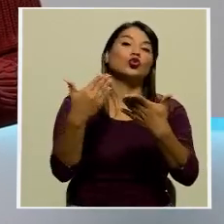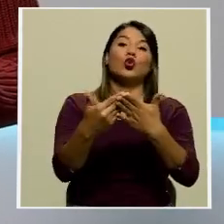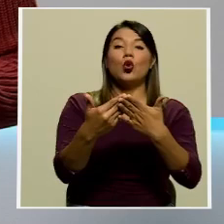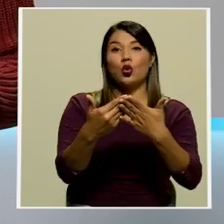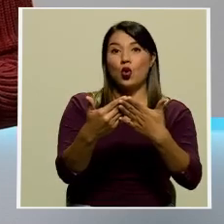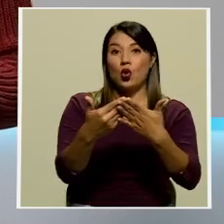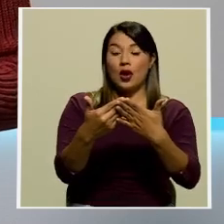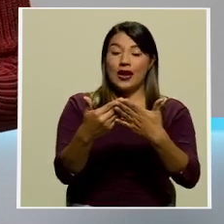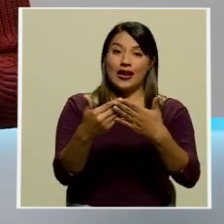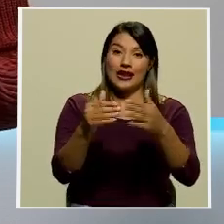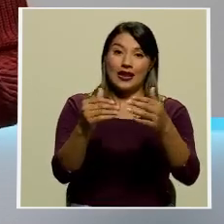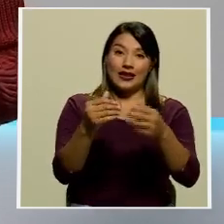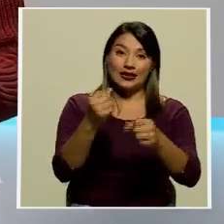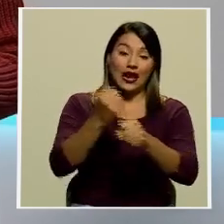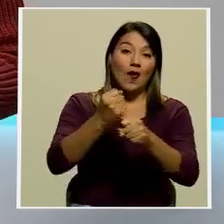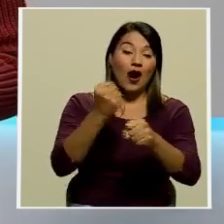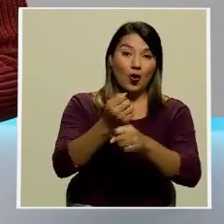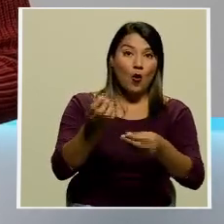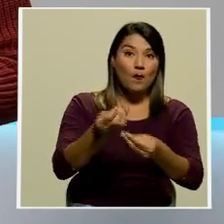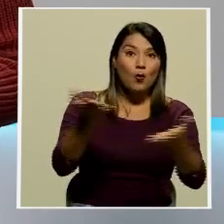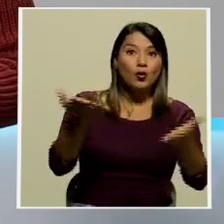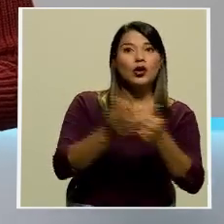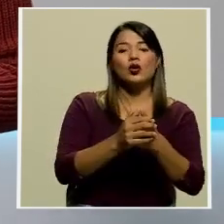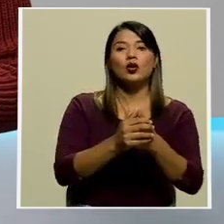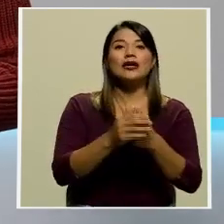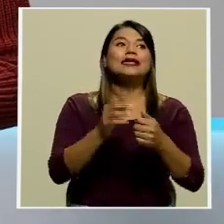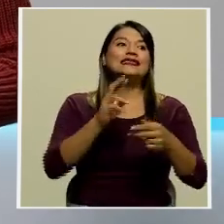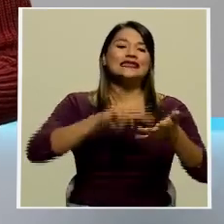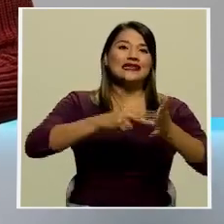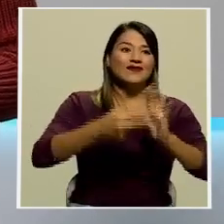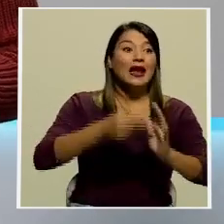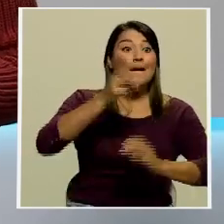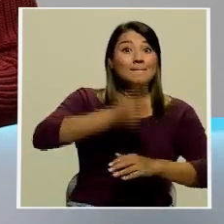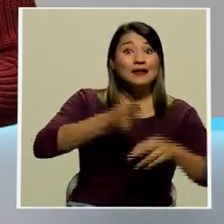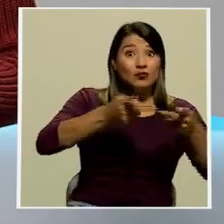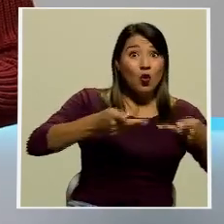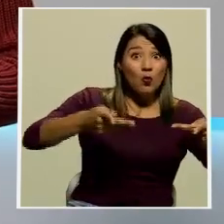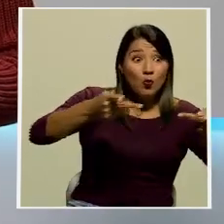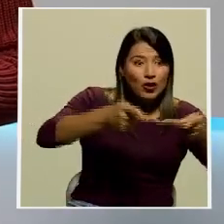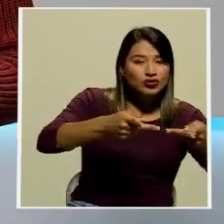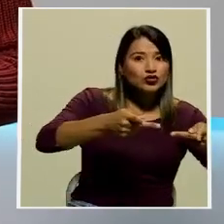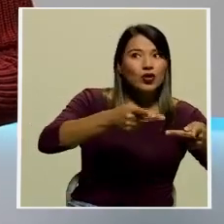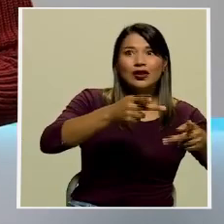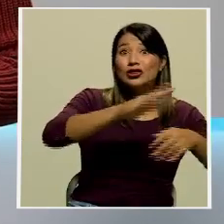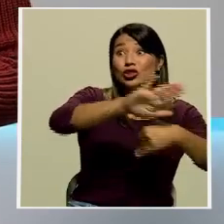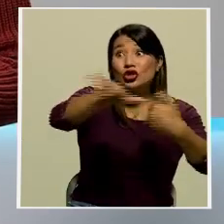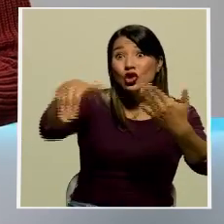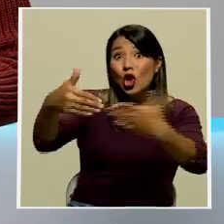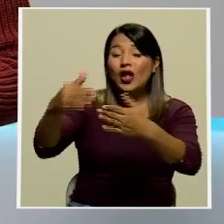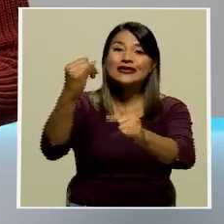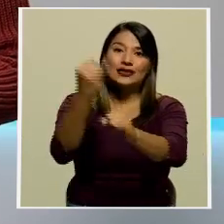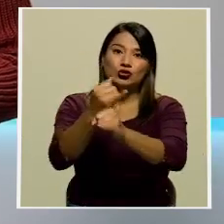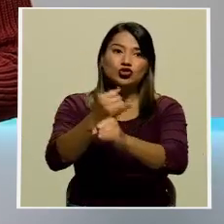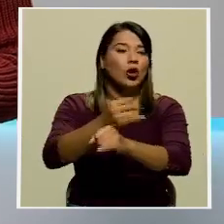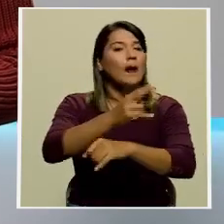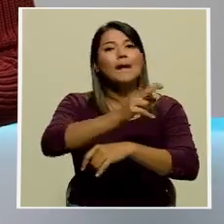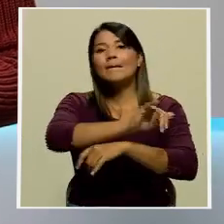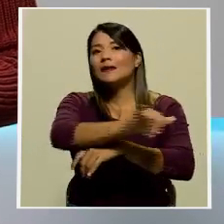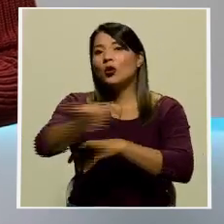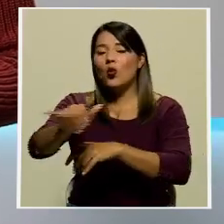es eliminar pluses salariales como la dedicación exclusiva, las anualidades y una serie también de